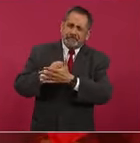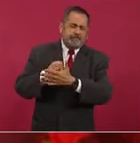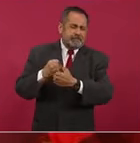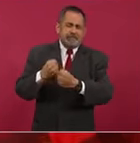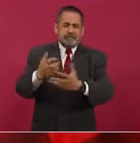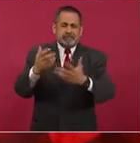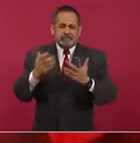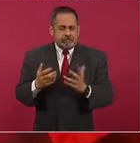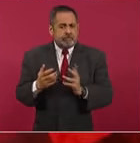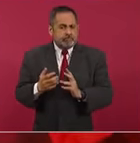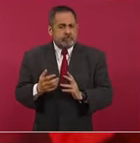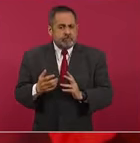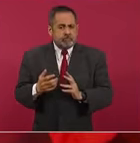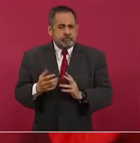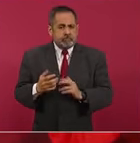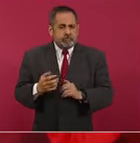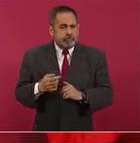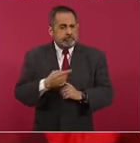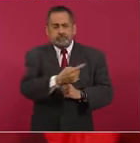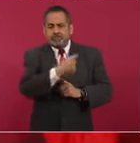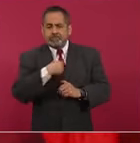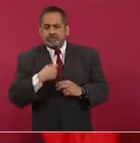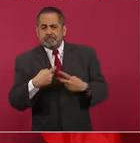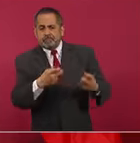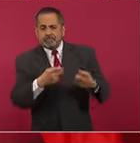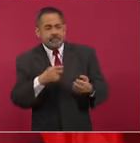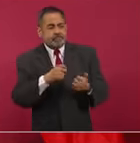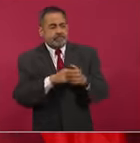y de padecer fraudes electorales.